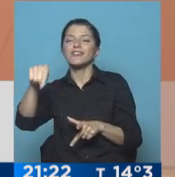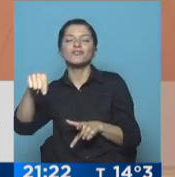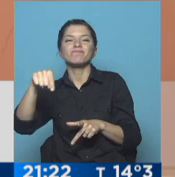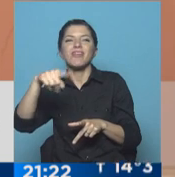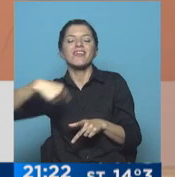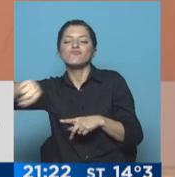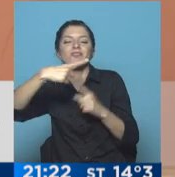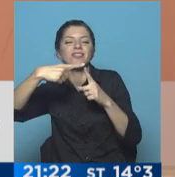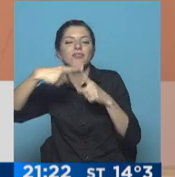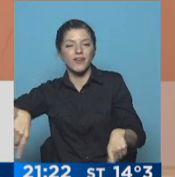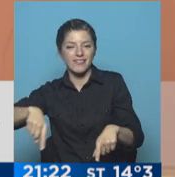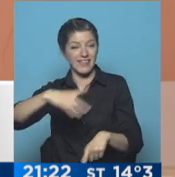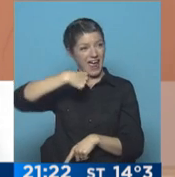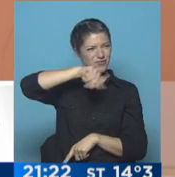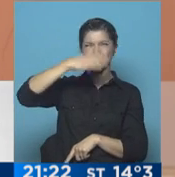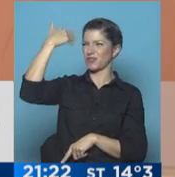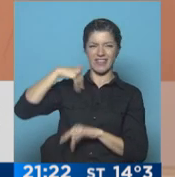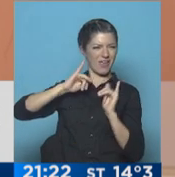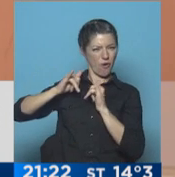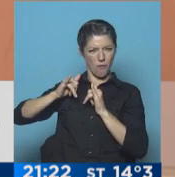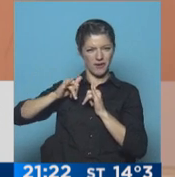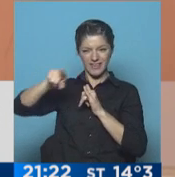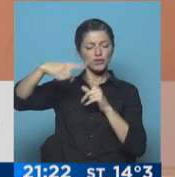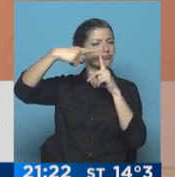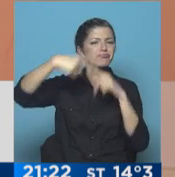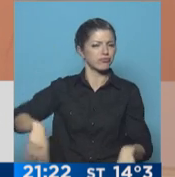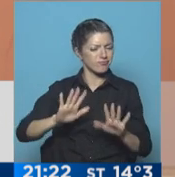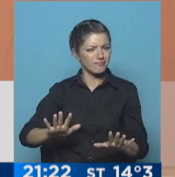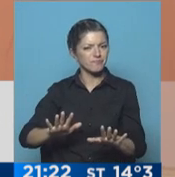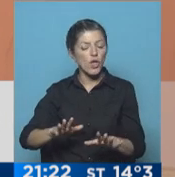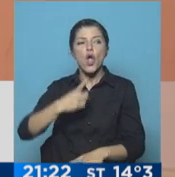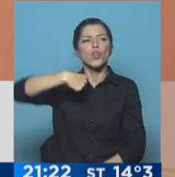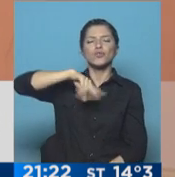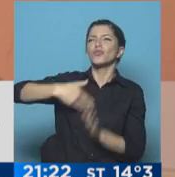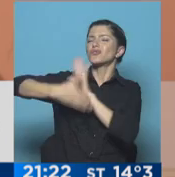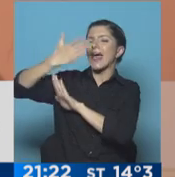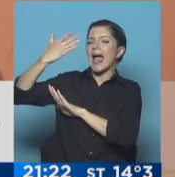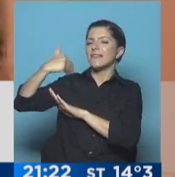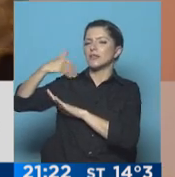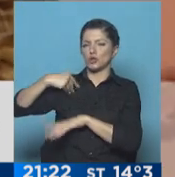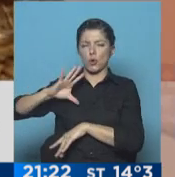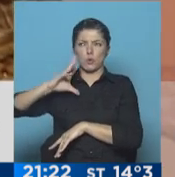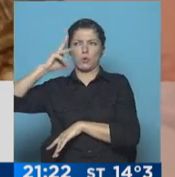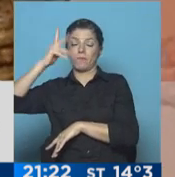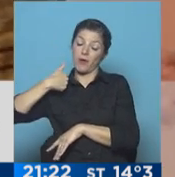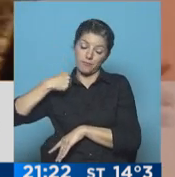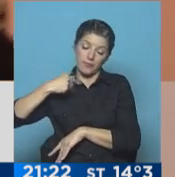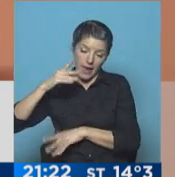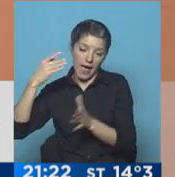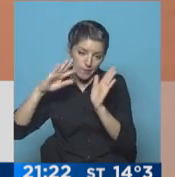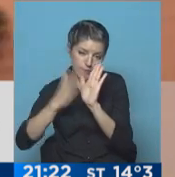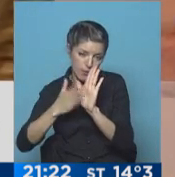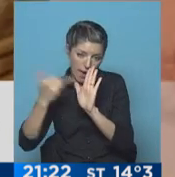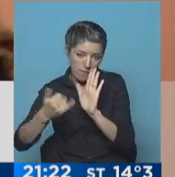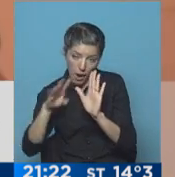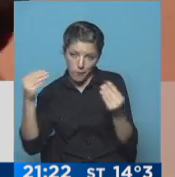distintos a nosotros, son totalmente distintos, le digo. Nosotros andábamos enojados, teníamos razones también para estar enojados, no